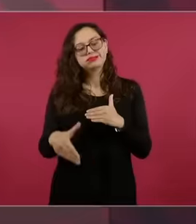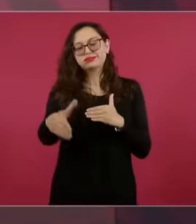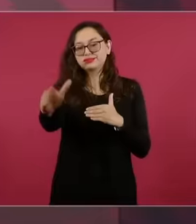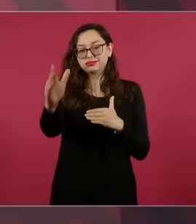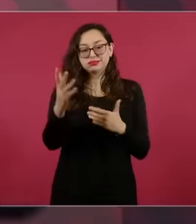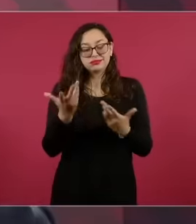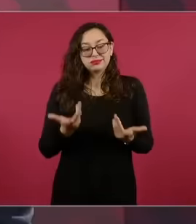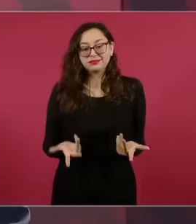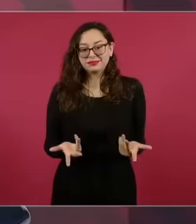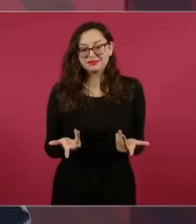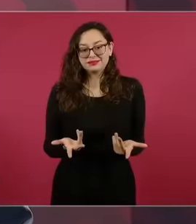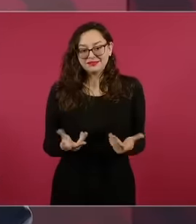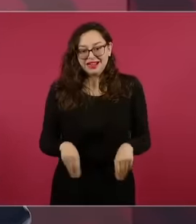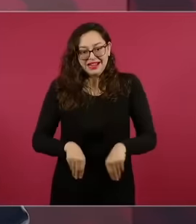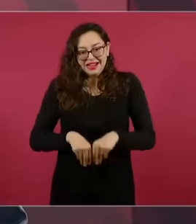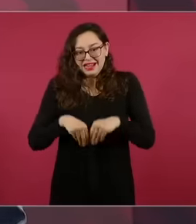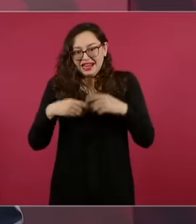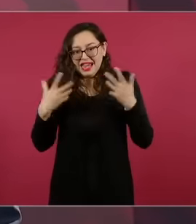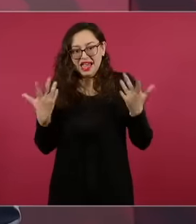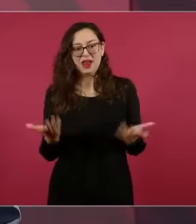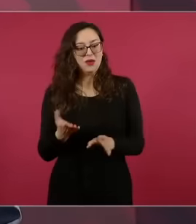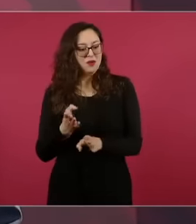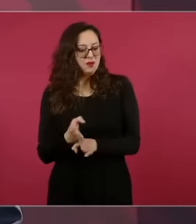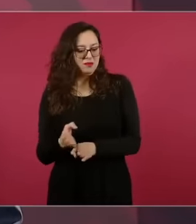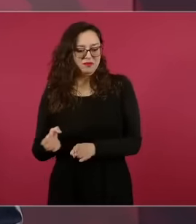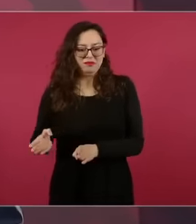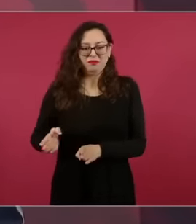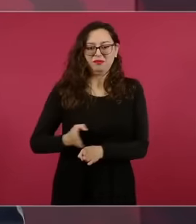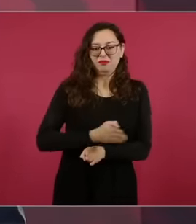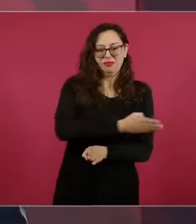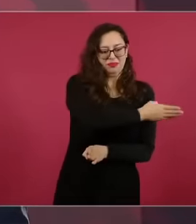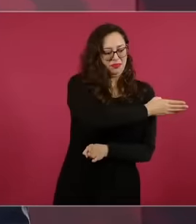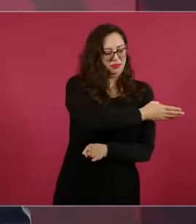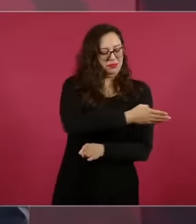fue mucho el tiempo de